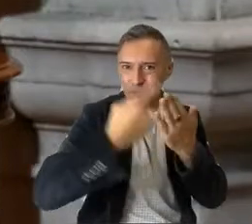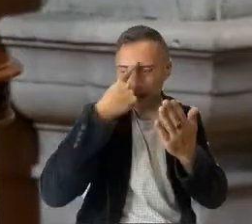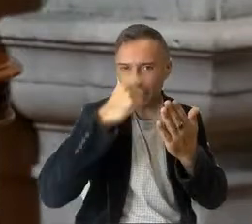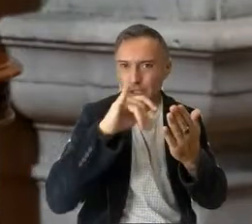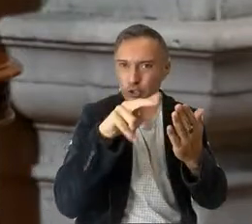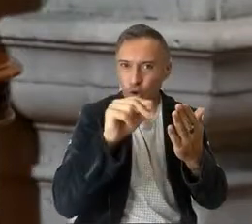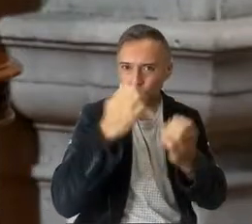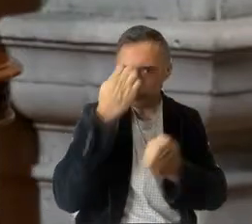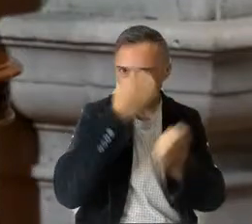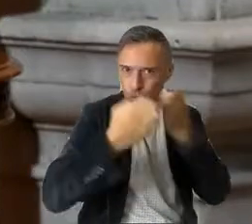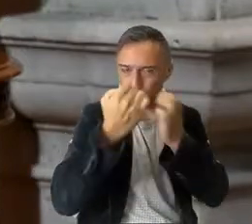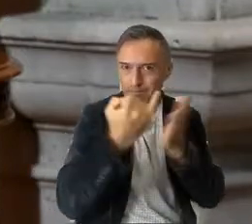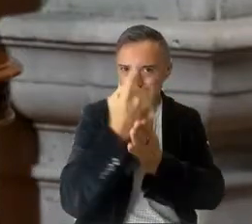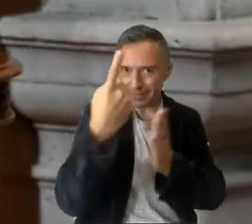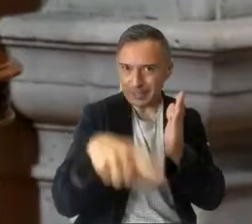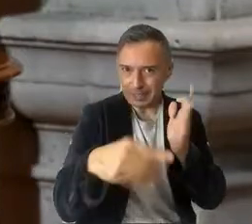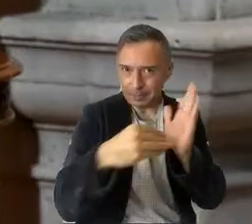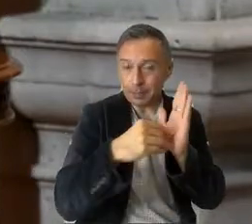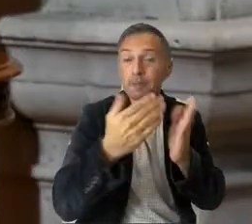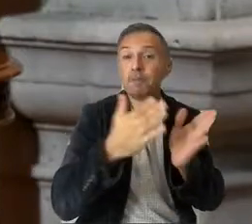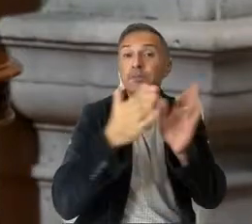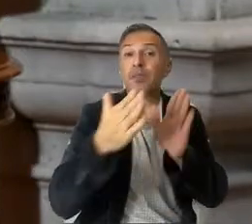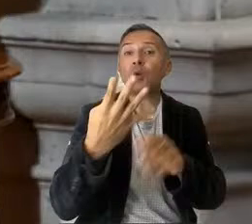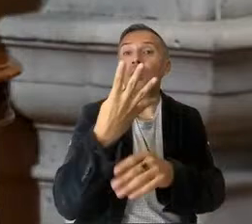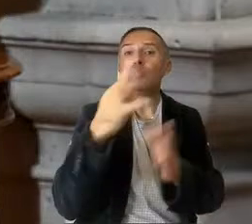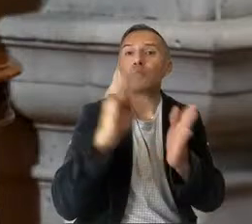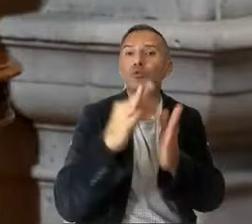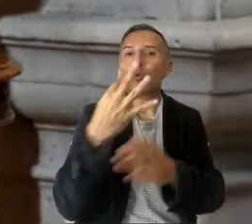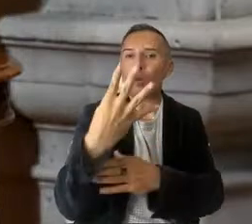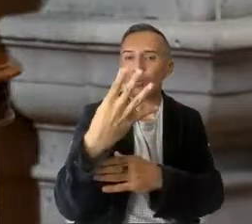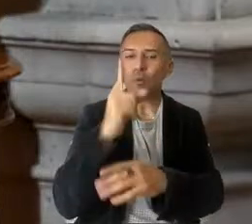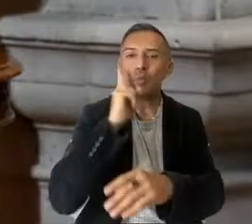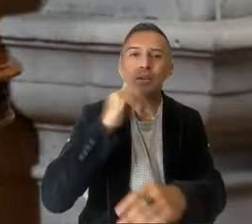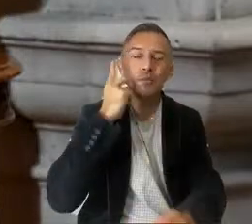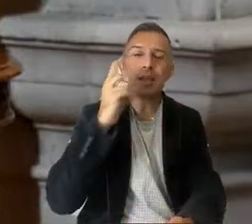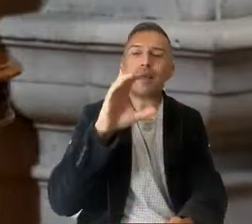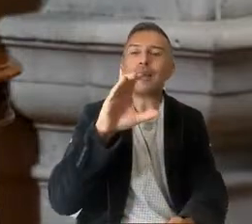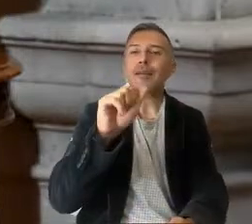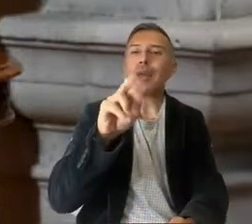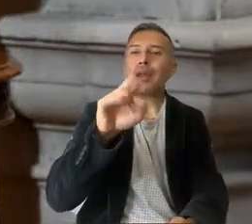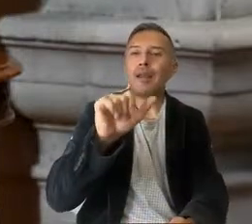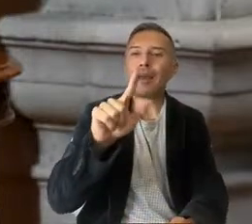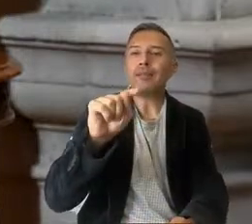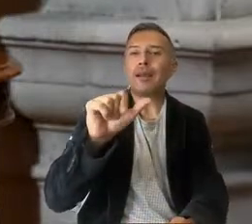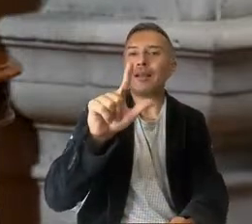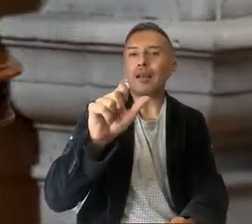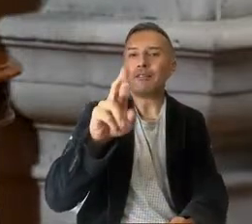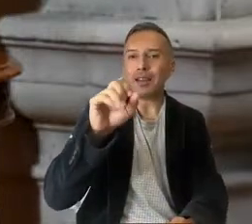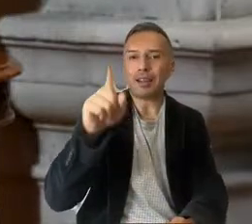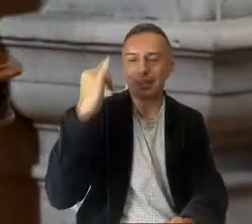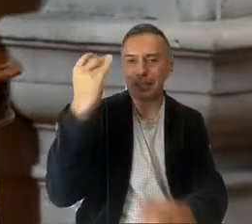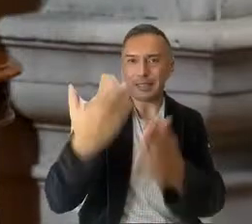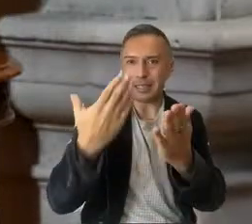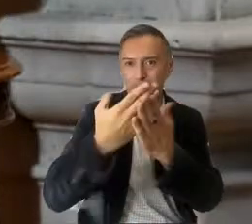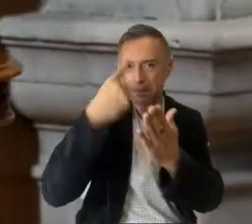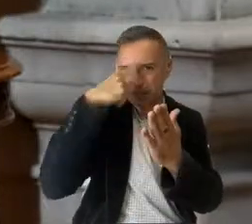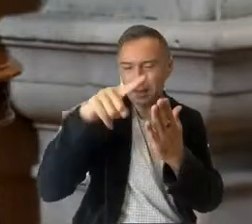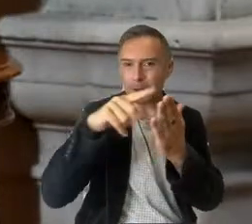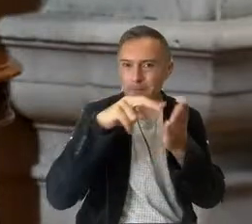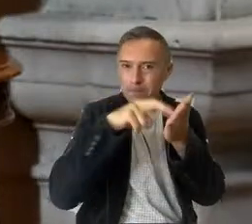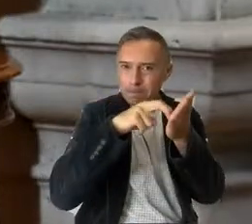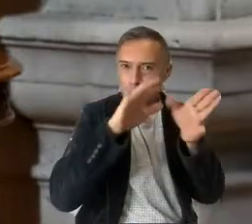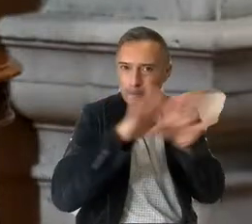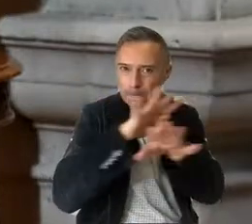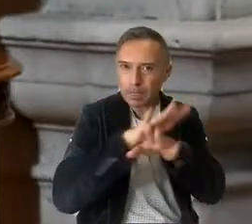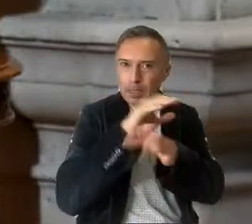su estudio y dictamen. Sobre el punto 4.4, la diputada Carla Aguilar Talavera leerá la iniciativa de